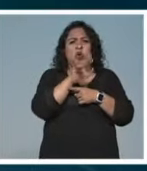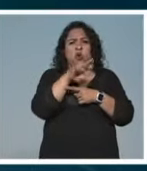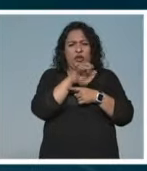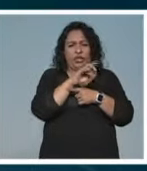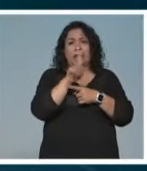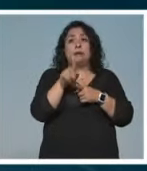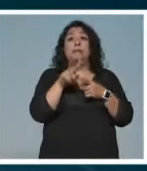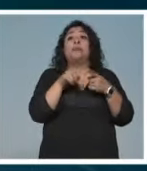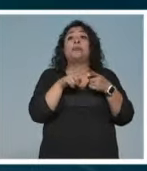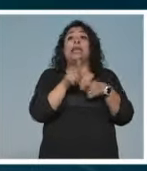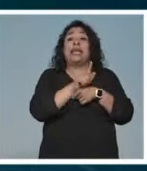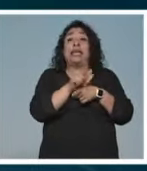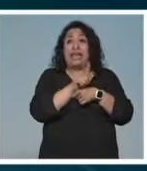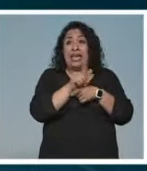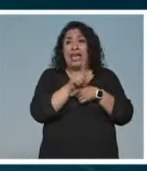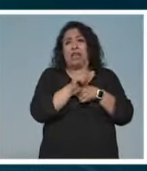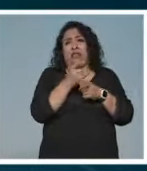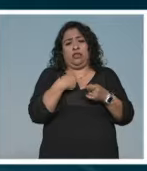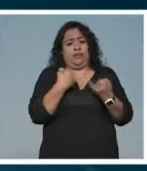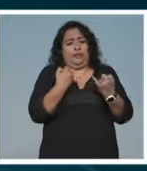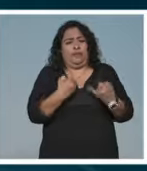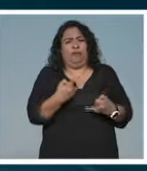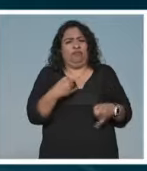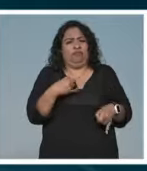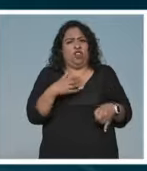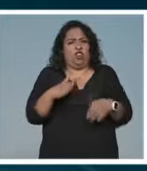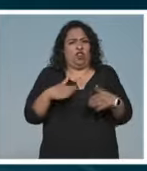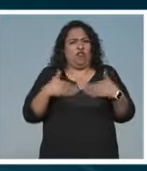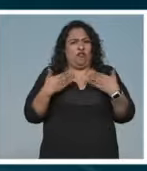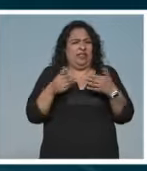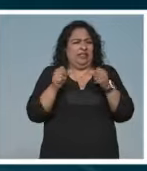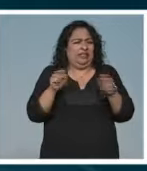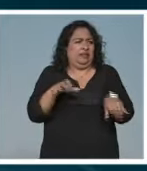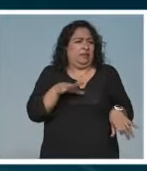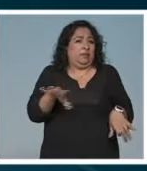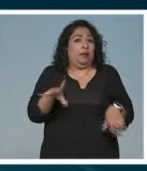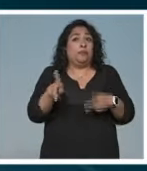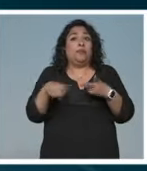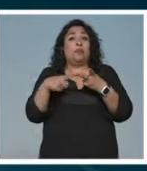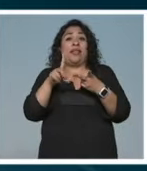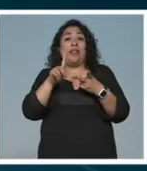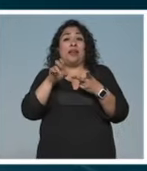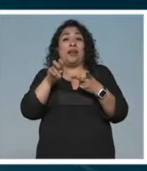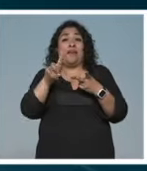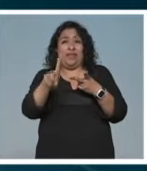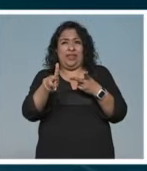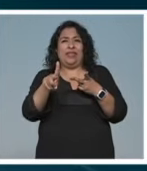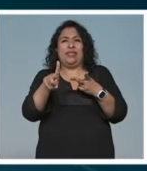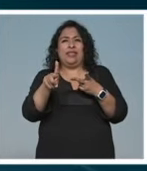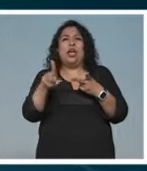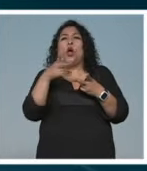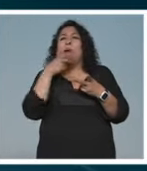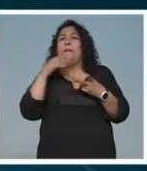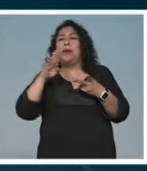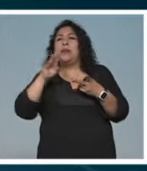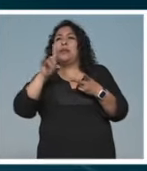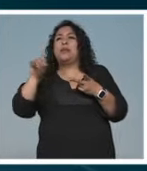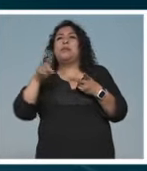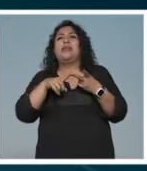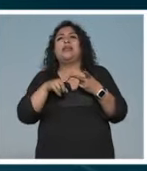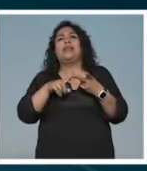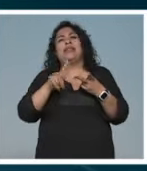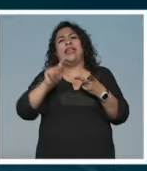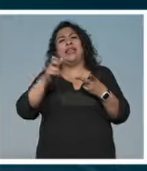Perugorría, es gay, individualista y desconfiado del sistema. El otro, David, Vladimir Cruz, es